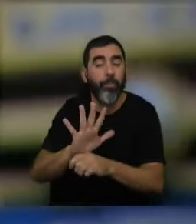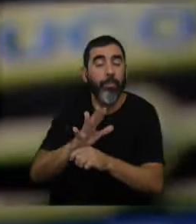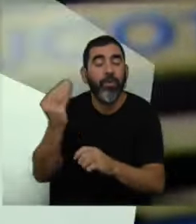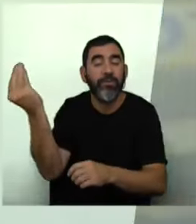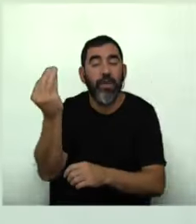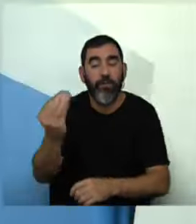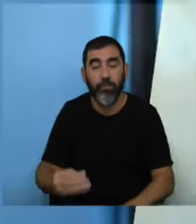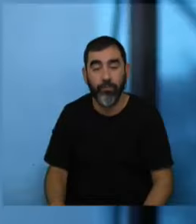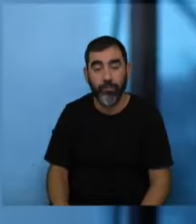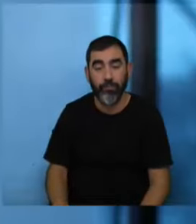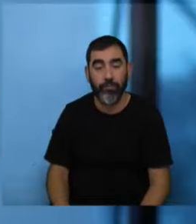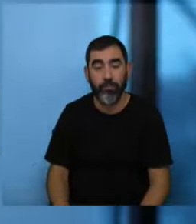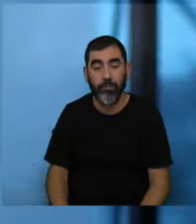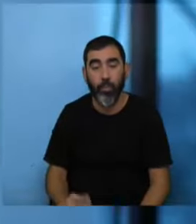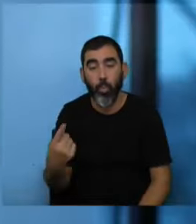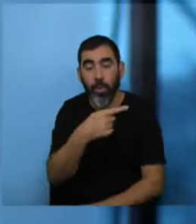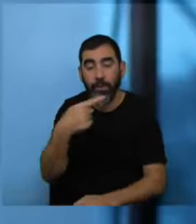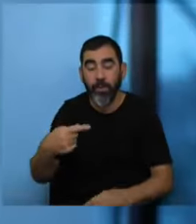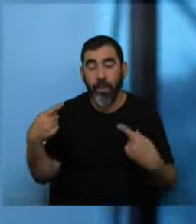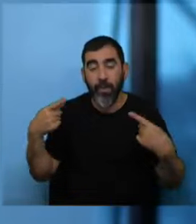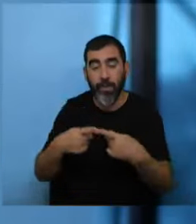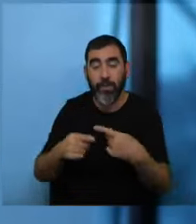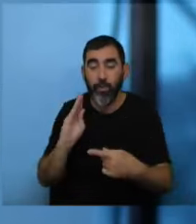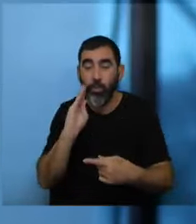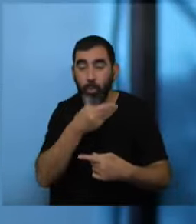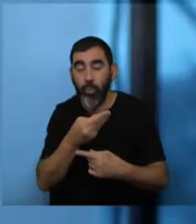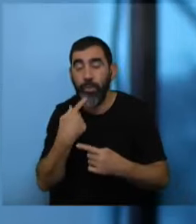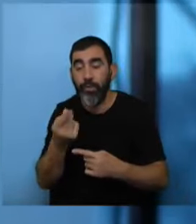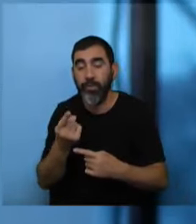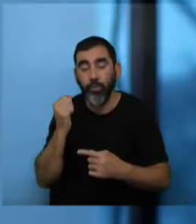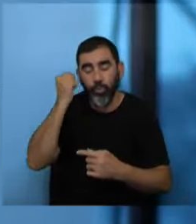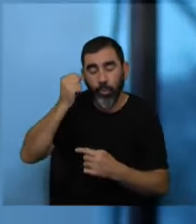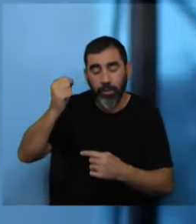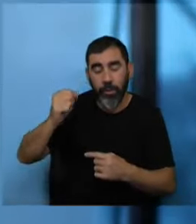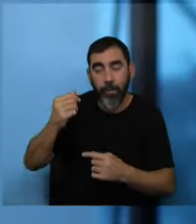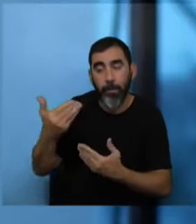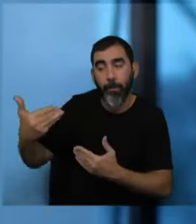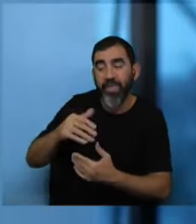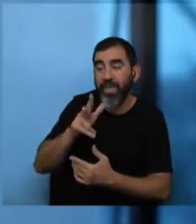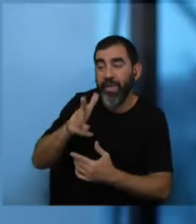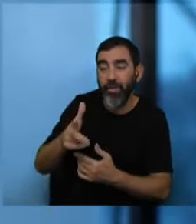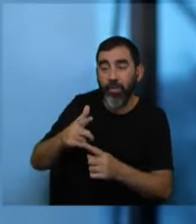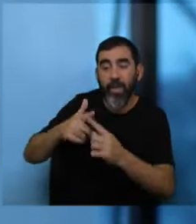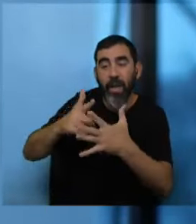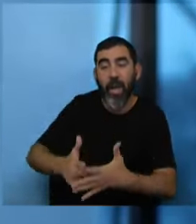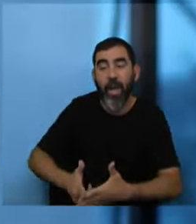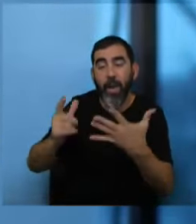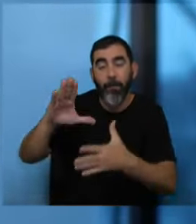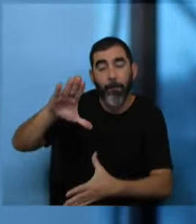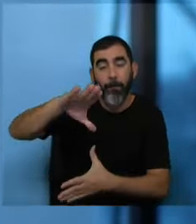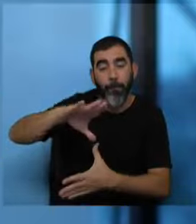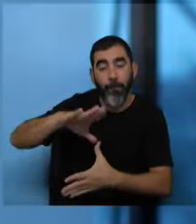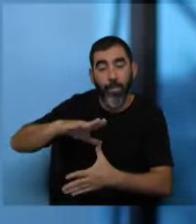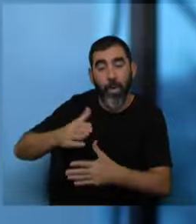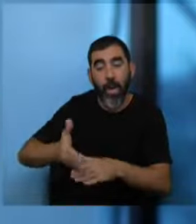sábados a una semana del debut Luis Suárez dijo que sueña con cumplir el pedido de sus hijos de ganar la Copa América